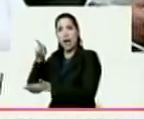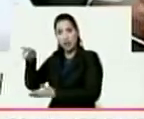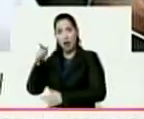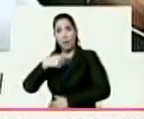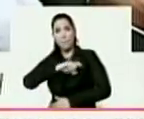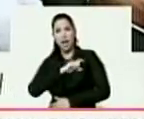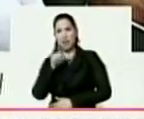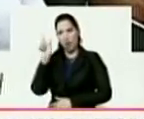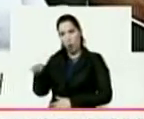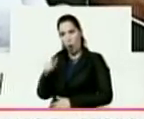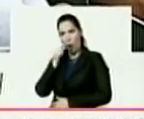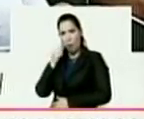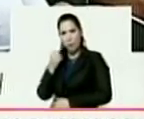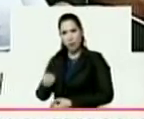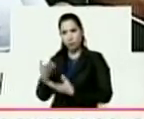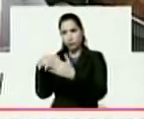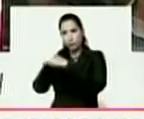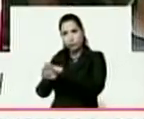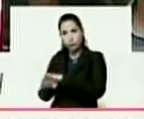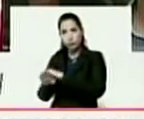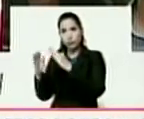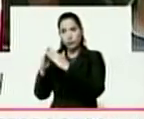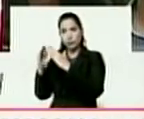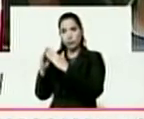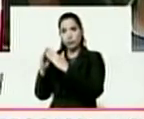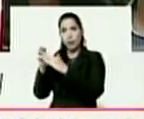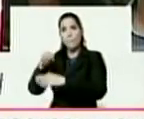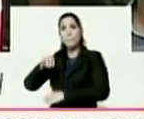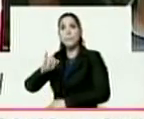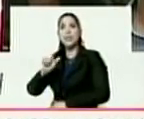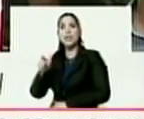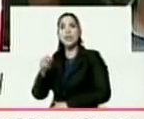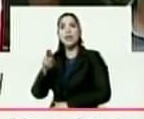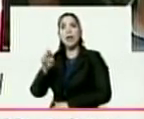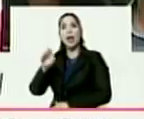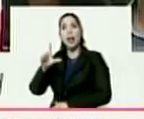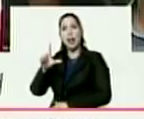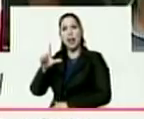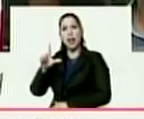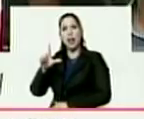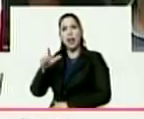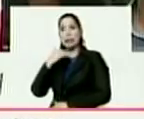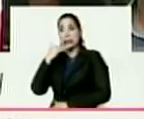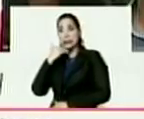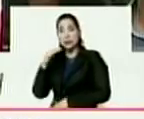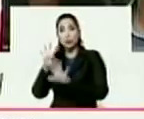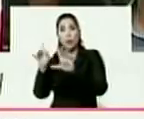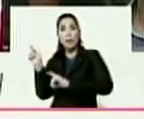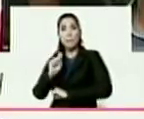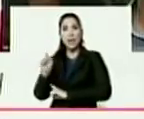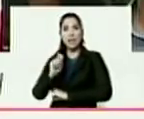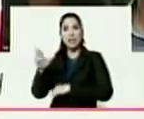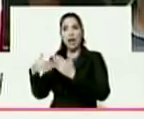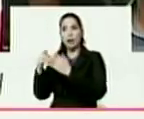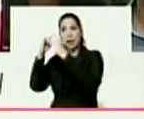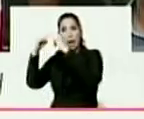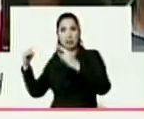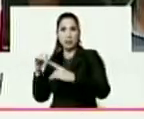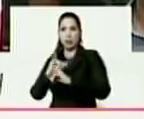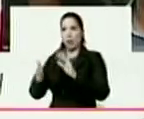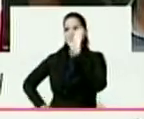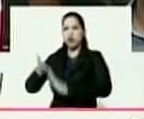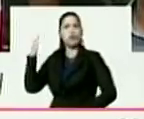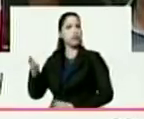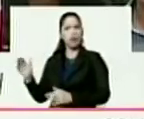señor le dio residencia a miguel henrique otero como nueve meses en ese castillo hasta que se cansó de miguel henrique lo corrió